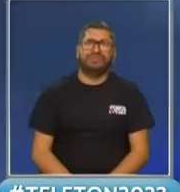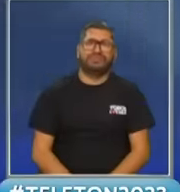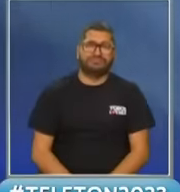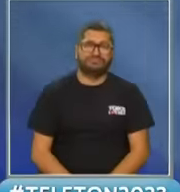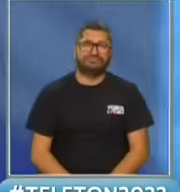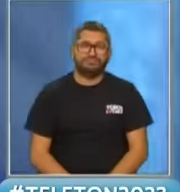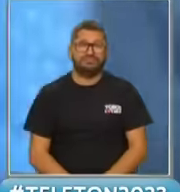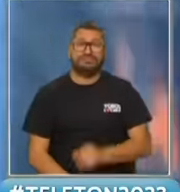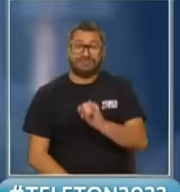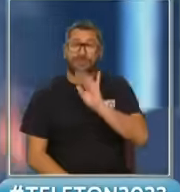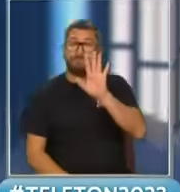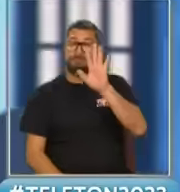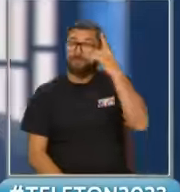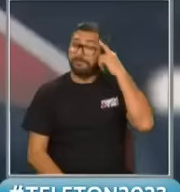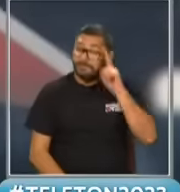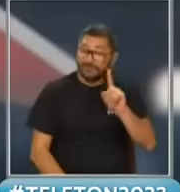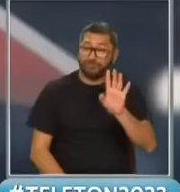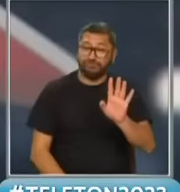Persona que queda con la duda.